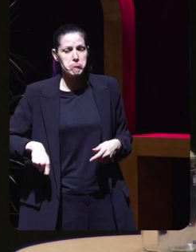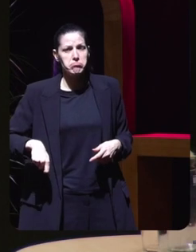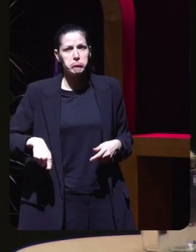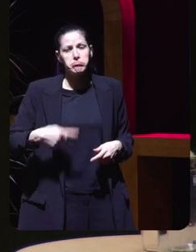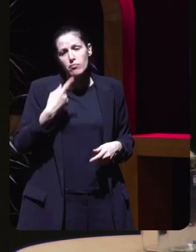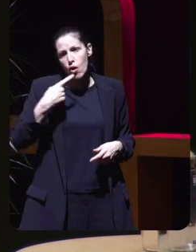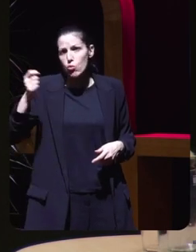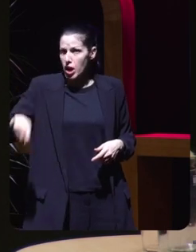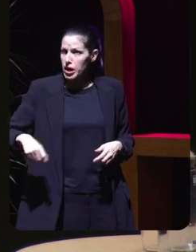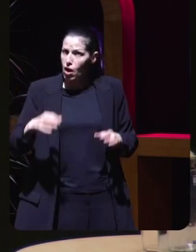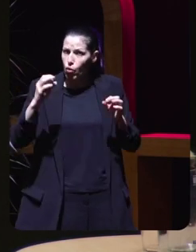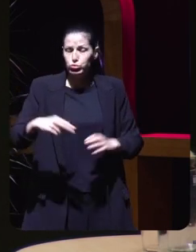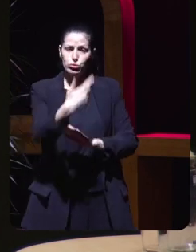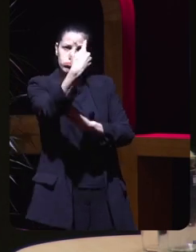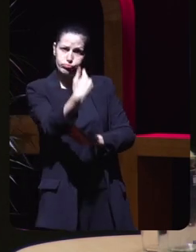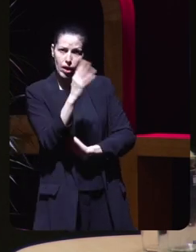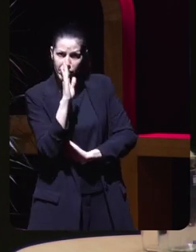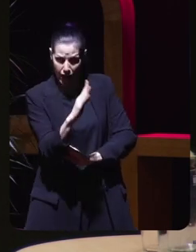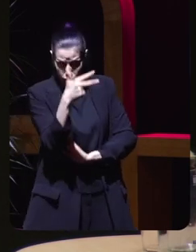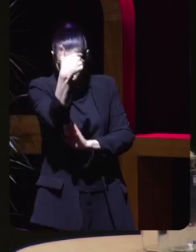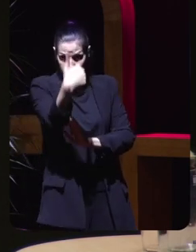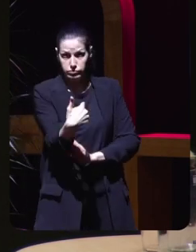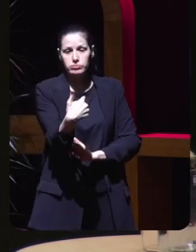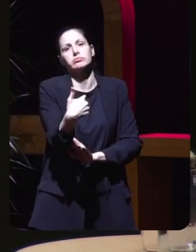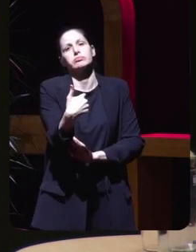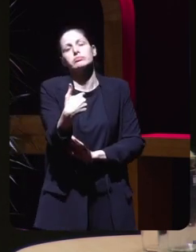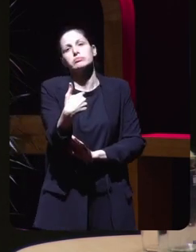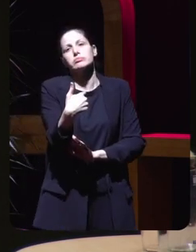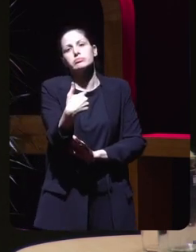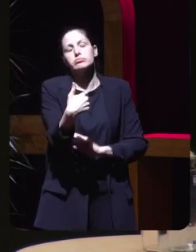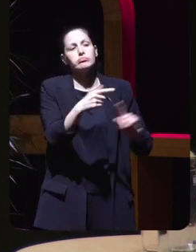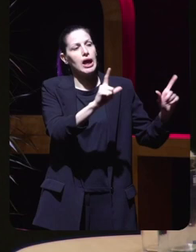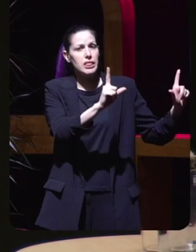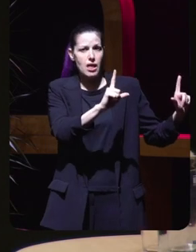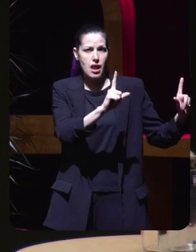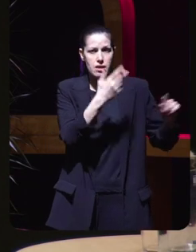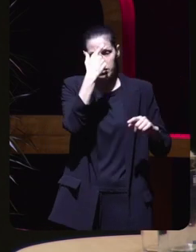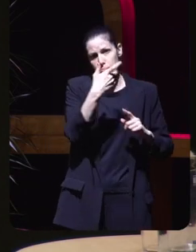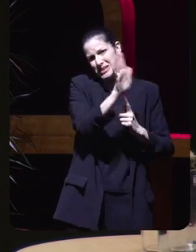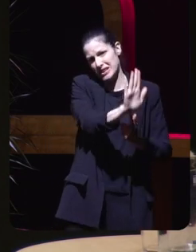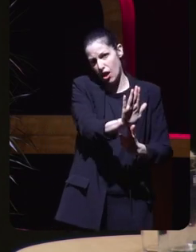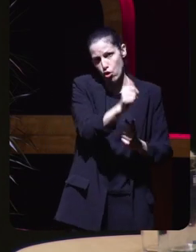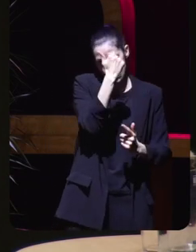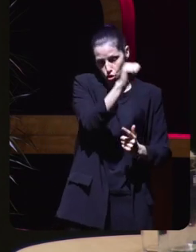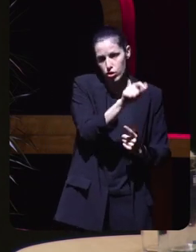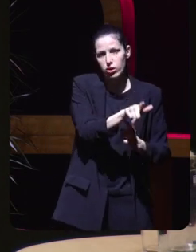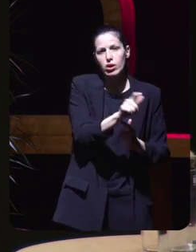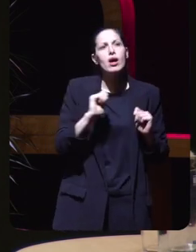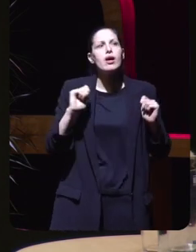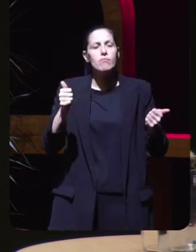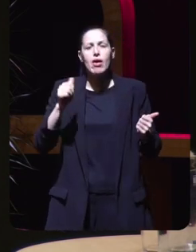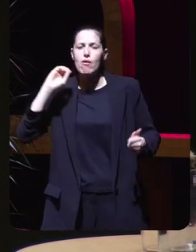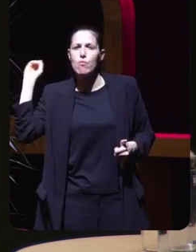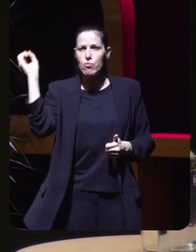en un directo tiñeo presentador o otro lado no en un directo comenzaron a sobar las alarmas de bombardeo no